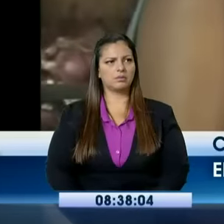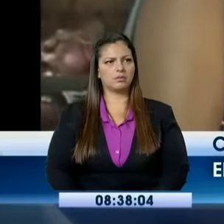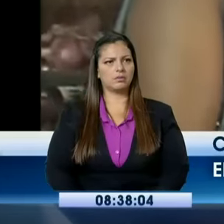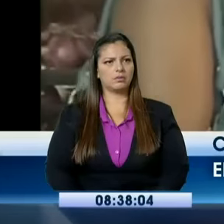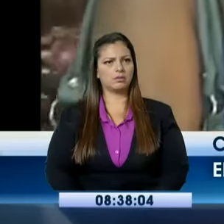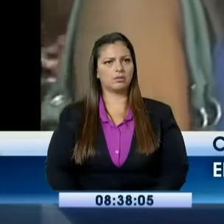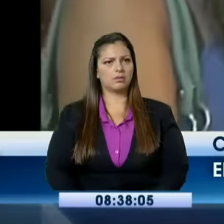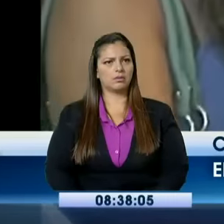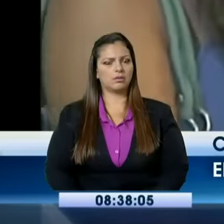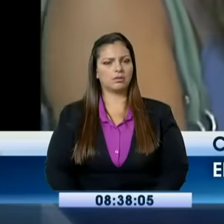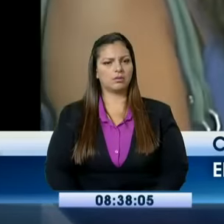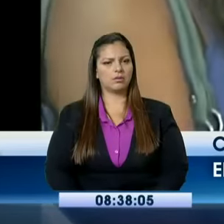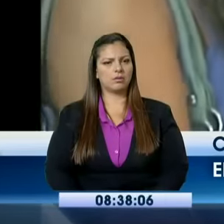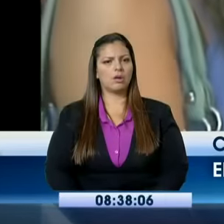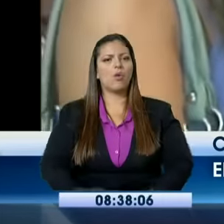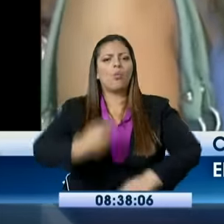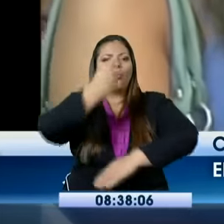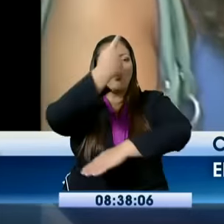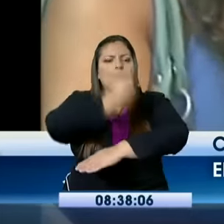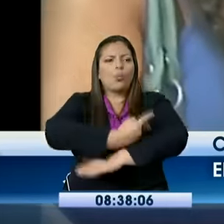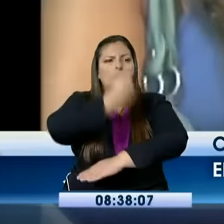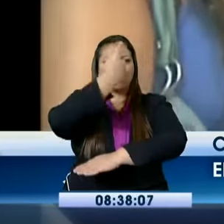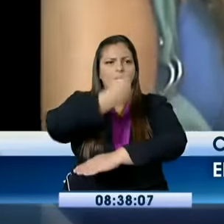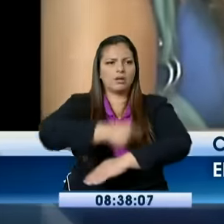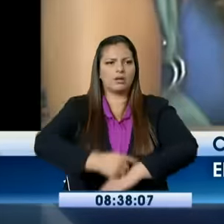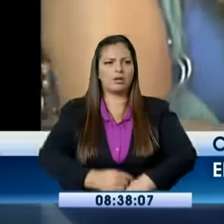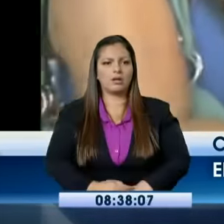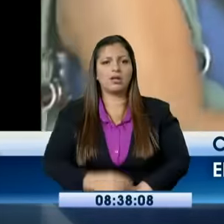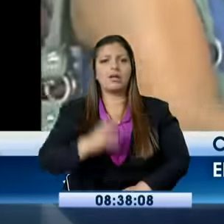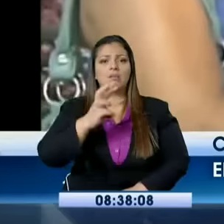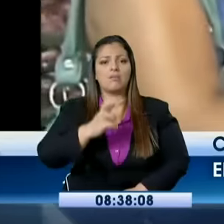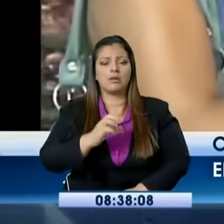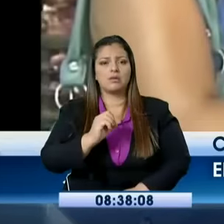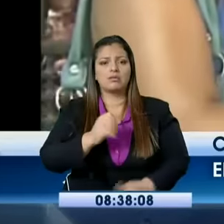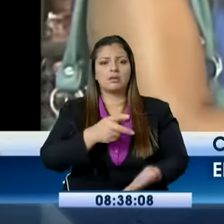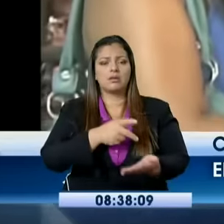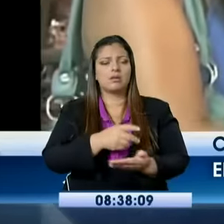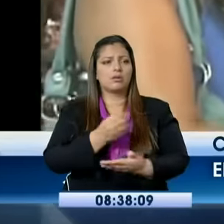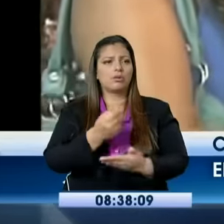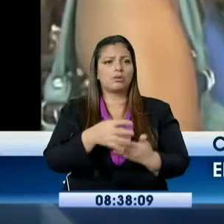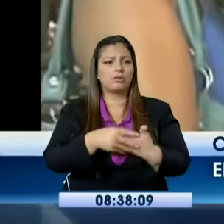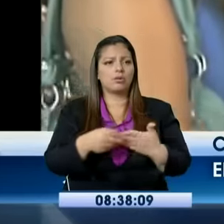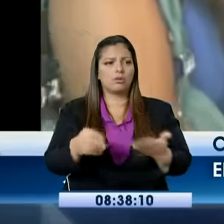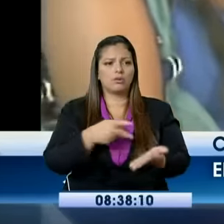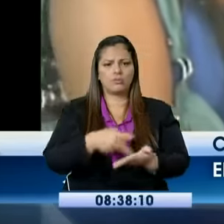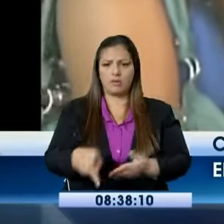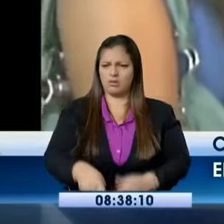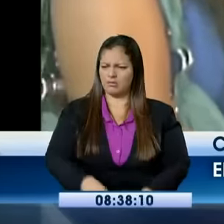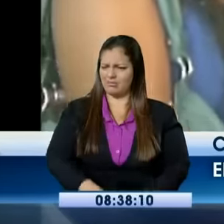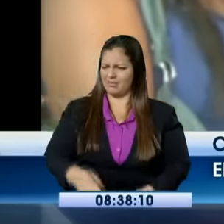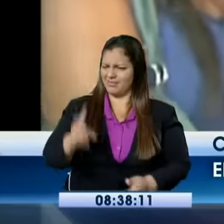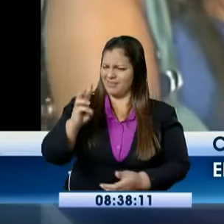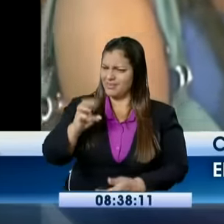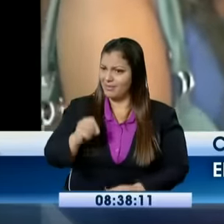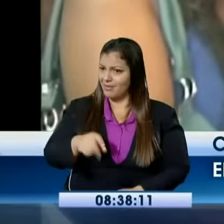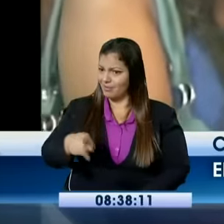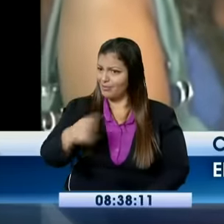$60. No, diariamente usted ya tiene un negocio. Sí. Ay, ¿y con esos mismos $60 ha podido comprar toda esta última